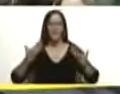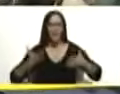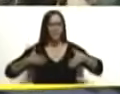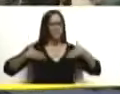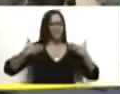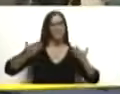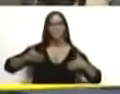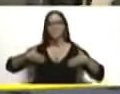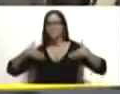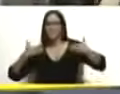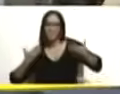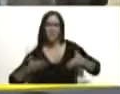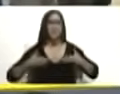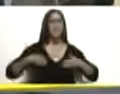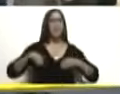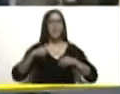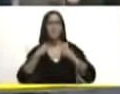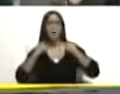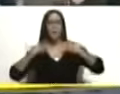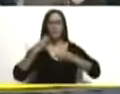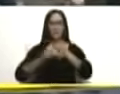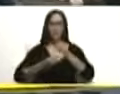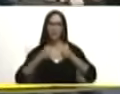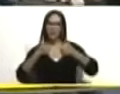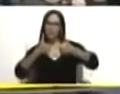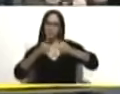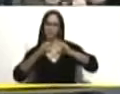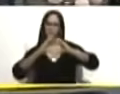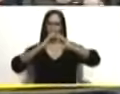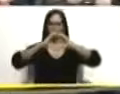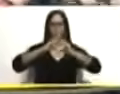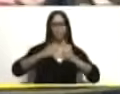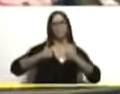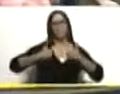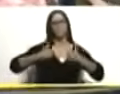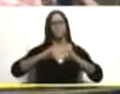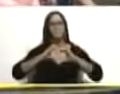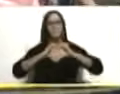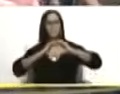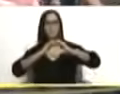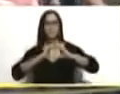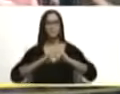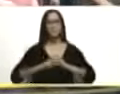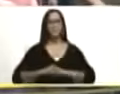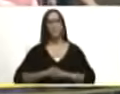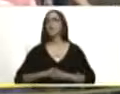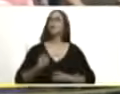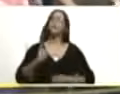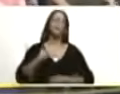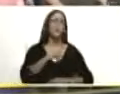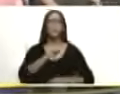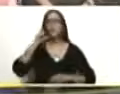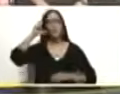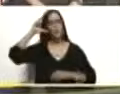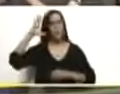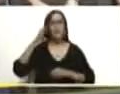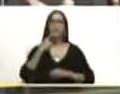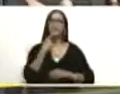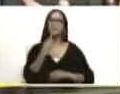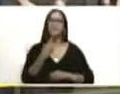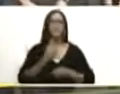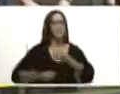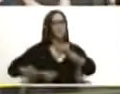alegría. Oh. Y está de moda ser el bien. Tu corazón es bueno. Vaya, tu corazón es bueno. Yo no soy Dios